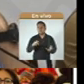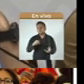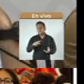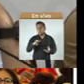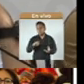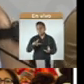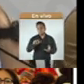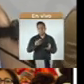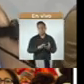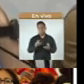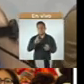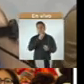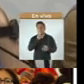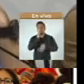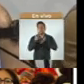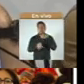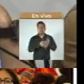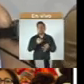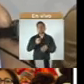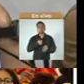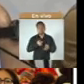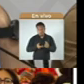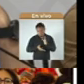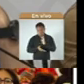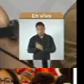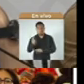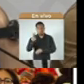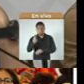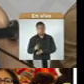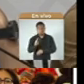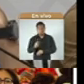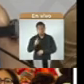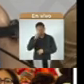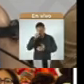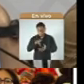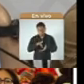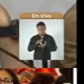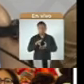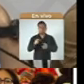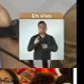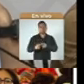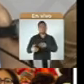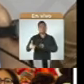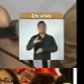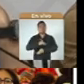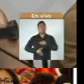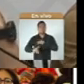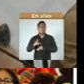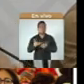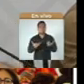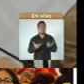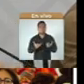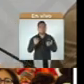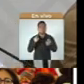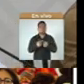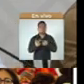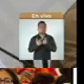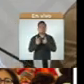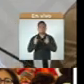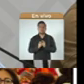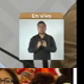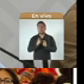tomaron noticias También fuimos allá apoyar a toda la la flota del de